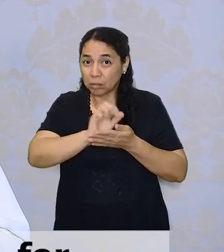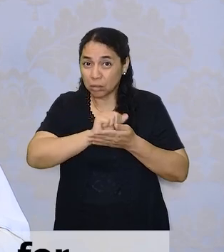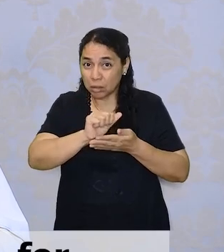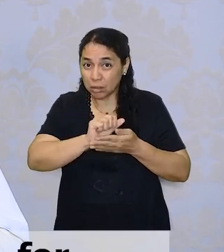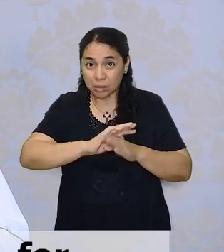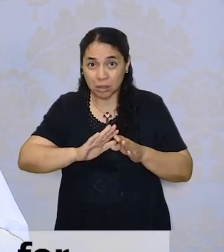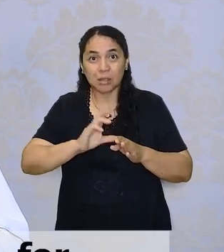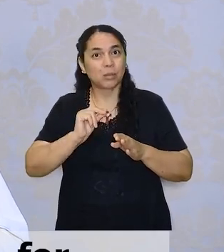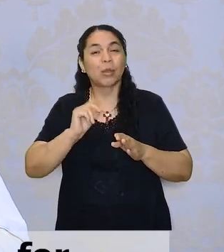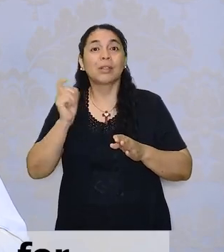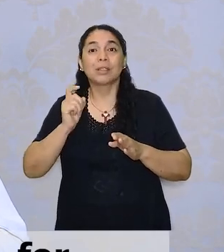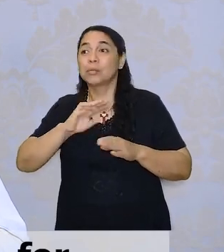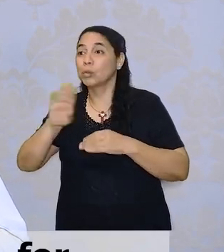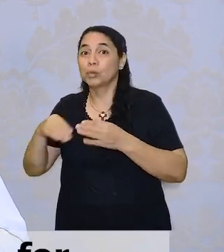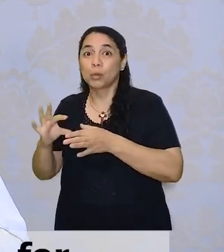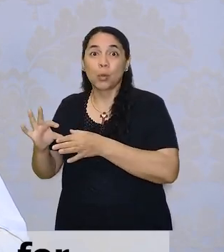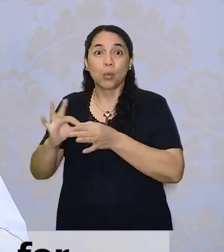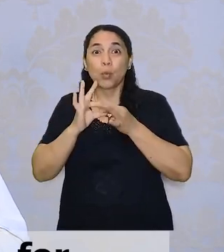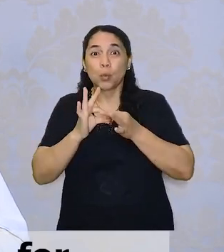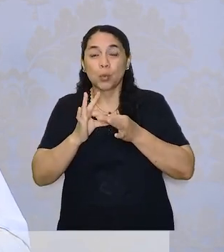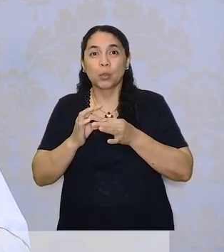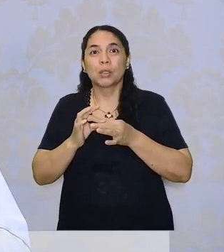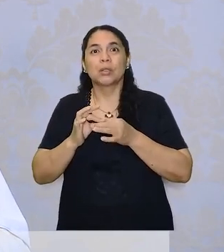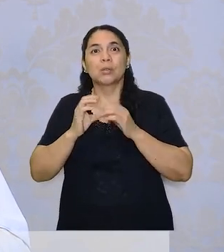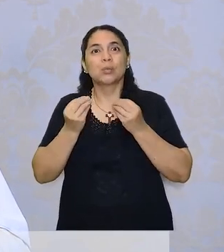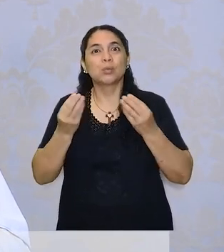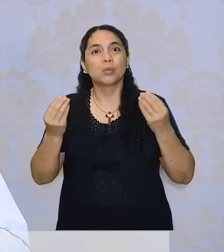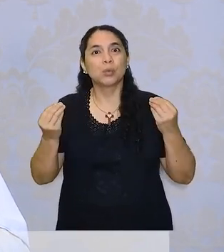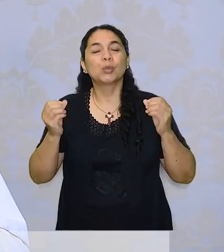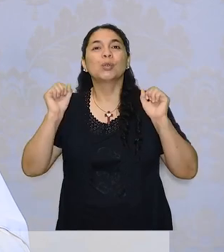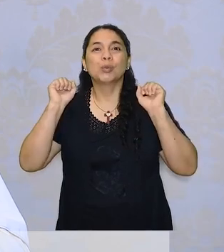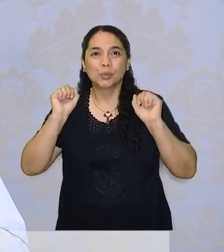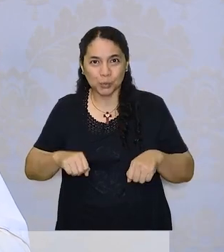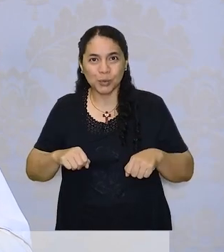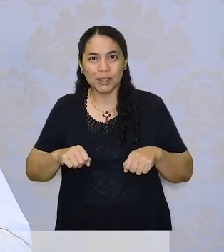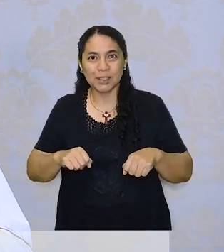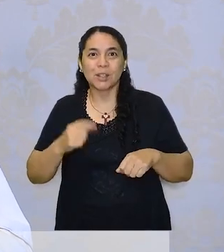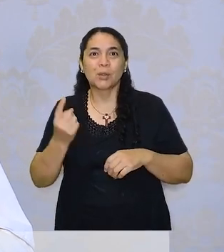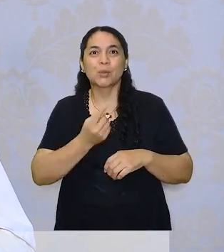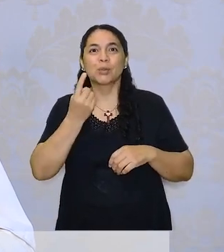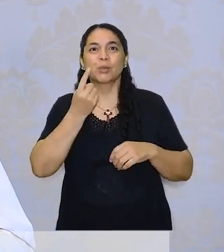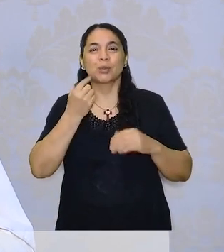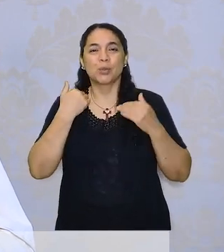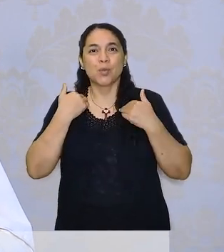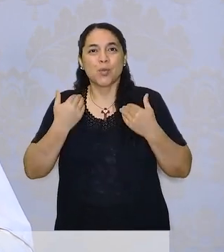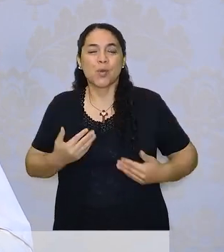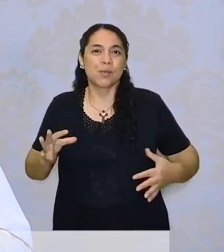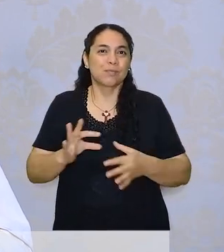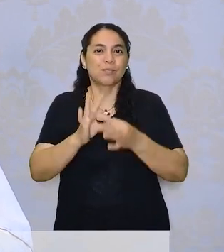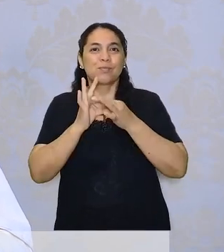también nosotros debemos caminar juntos, pues siendo muchos somos un único